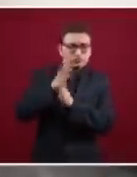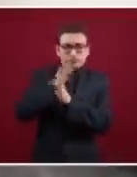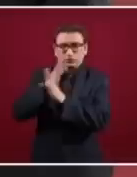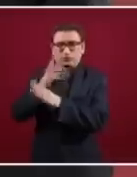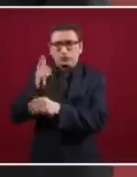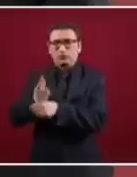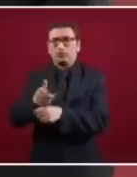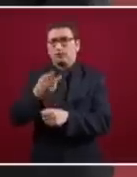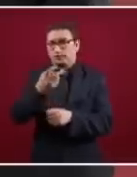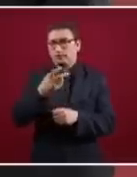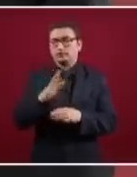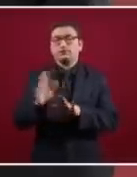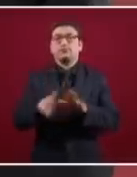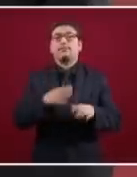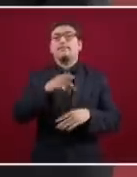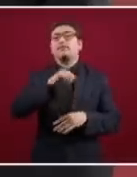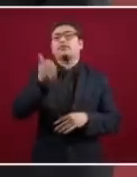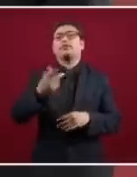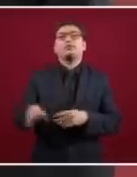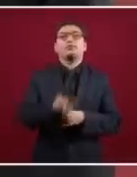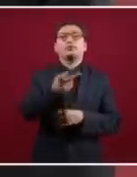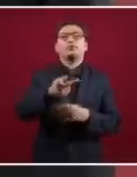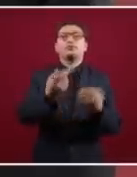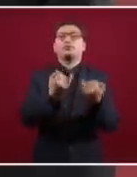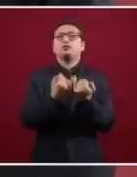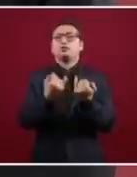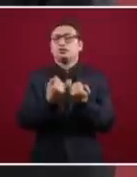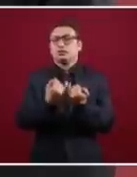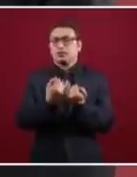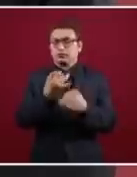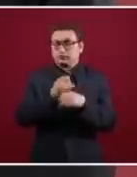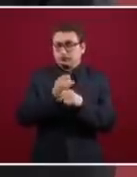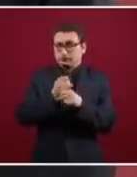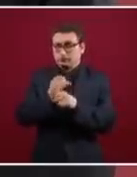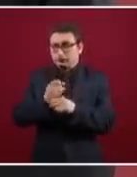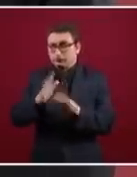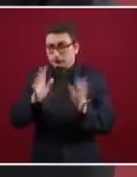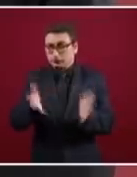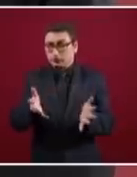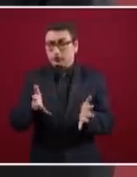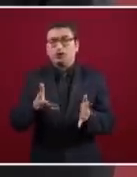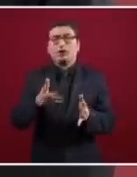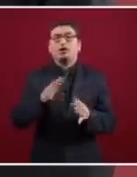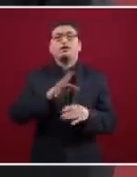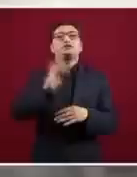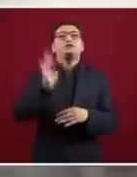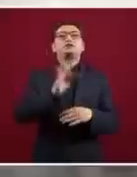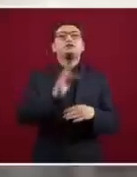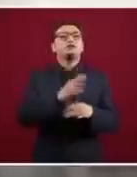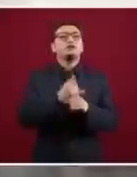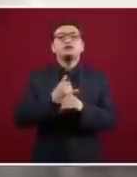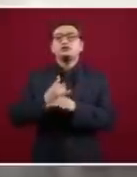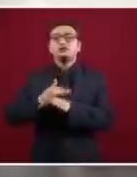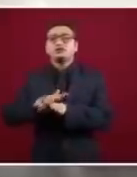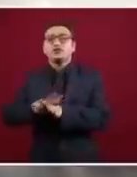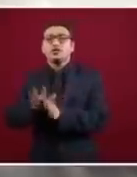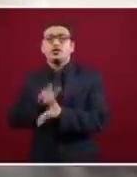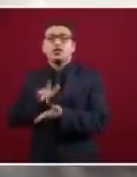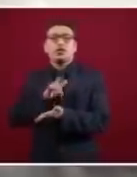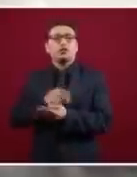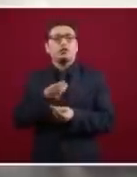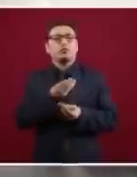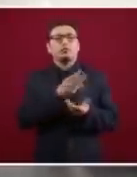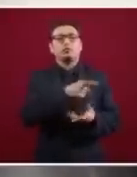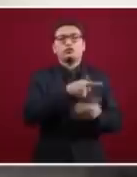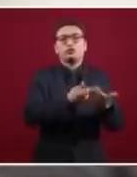también preguntarle si ya se investigó si hubo filtraciones hacia el cártel de sinaloa ayer